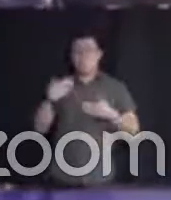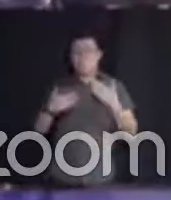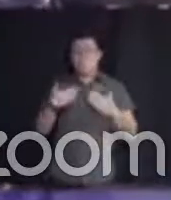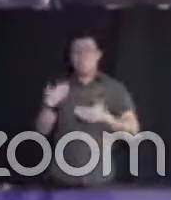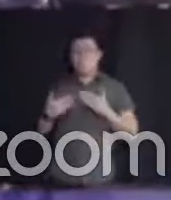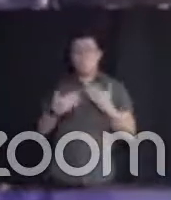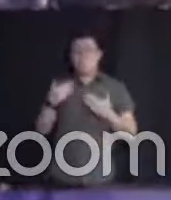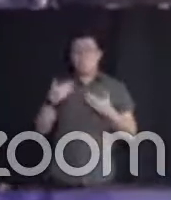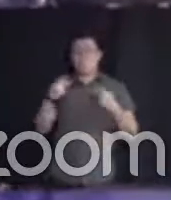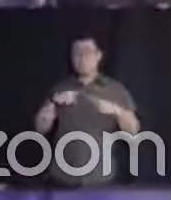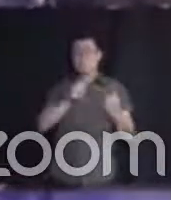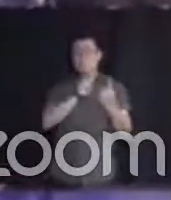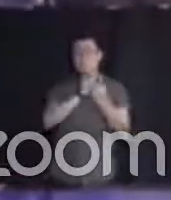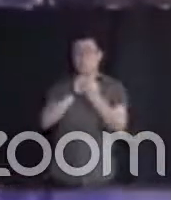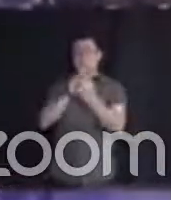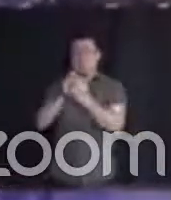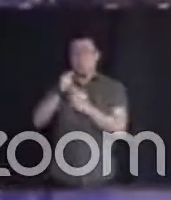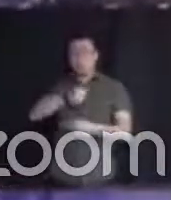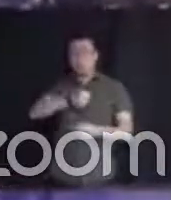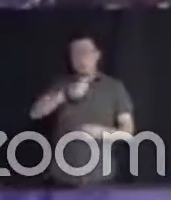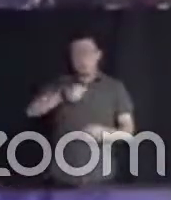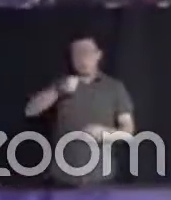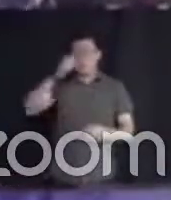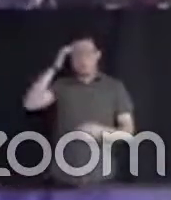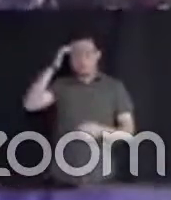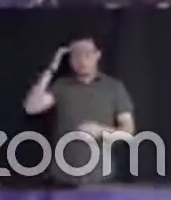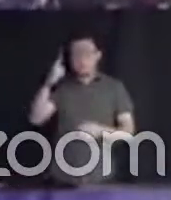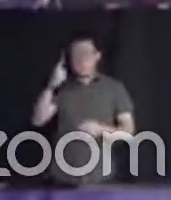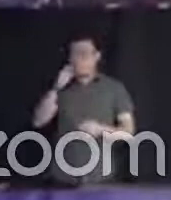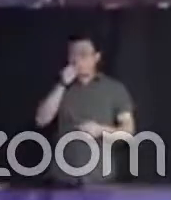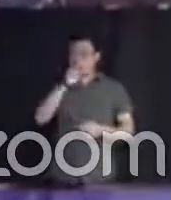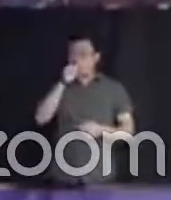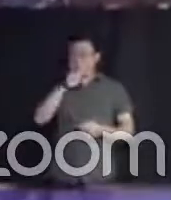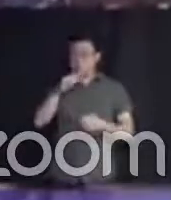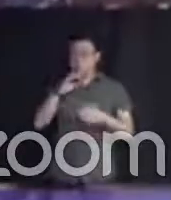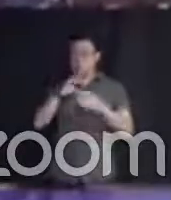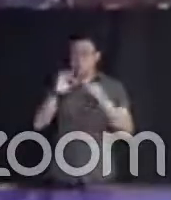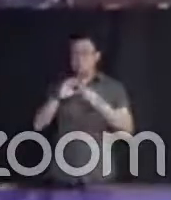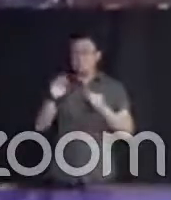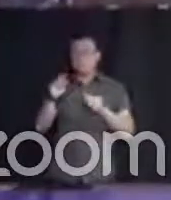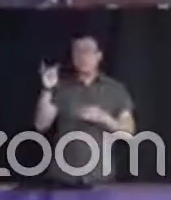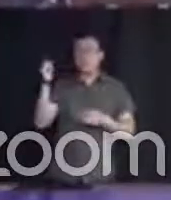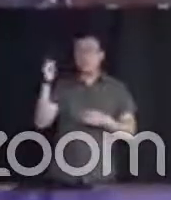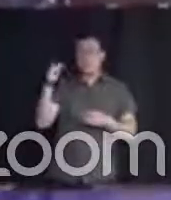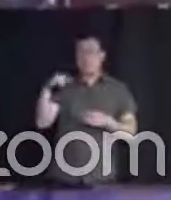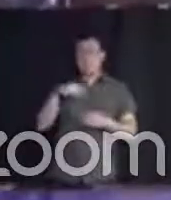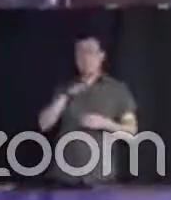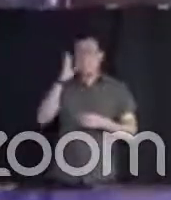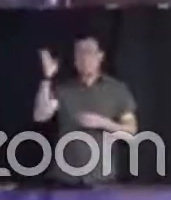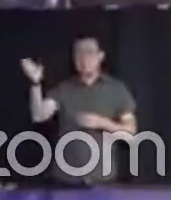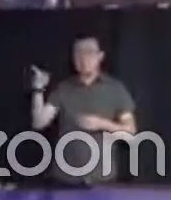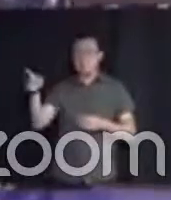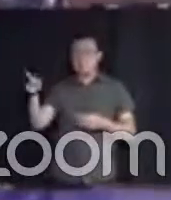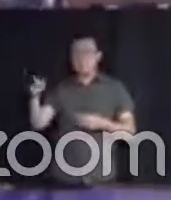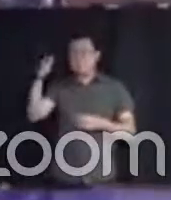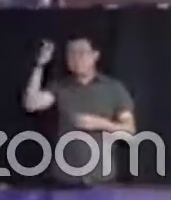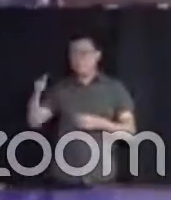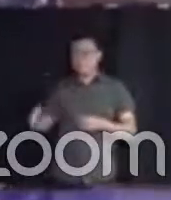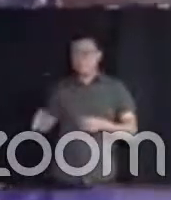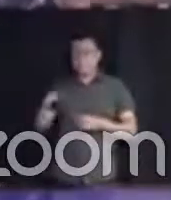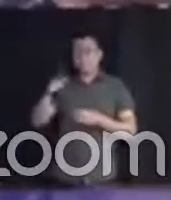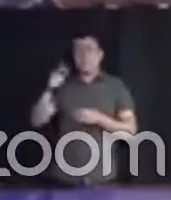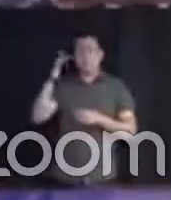gente. Y bueno, el otro día les voy a contar un chisme. Fuimos a Tijuana, ahí estamos en la frontera, nosotros en San